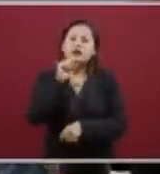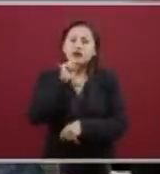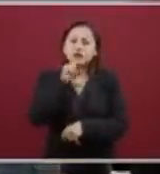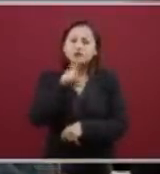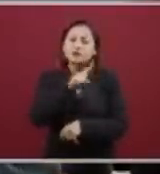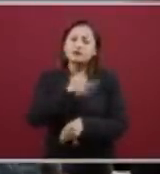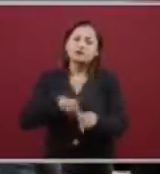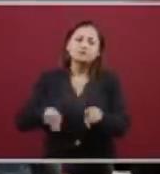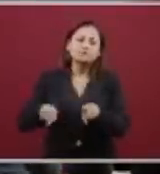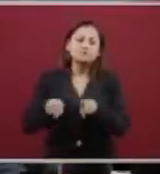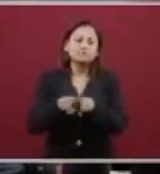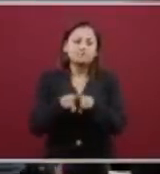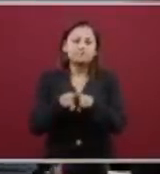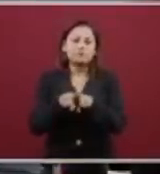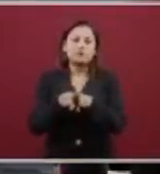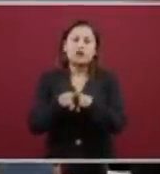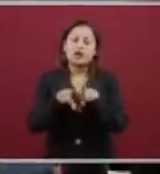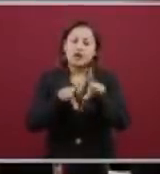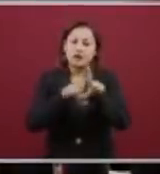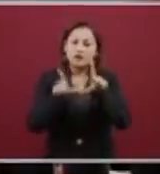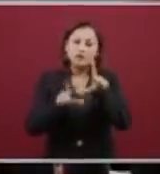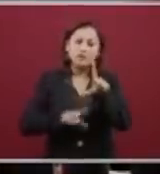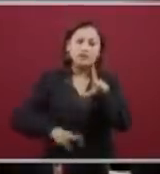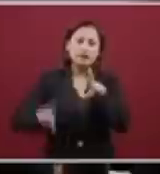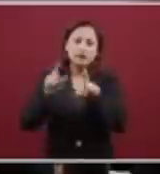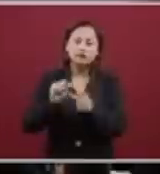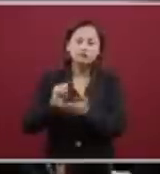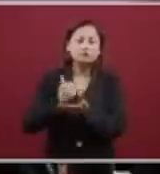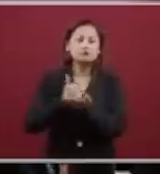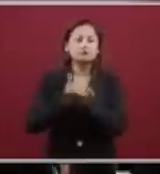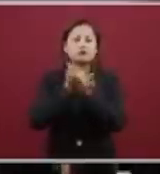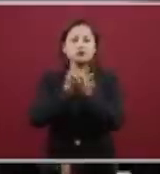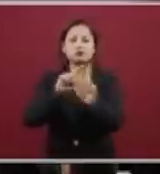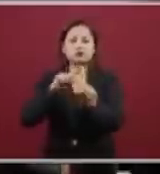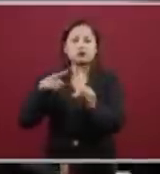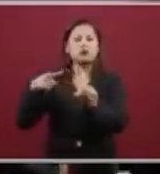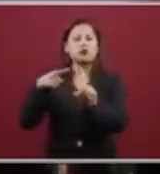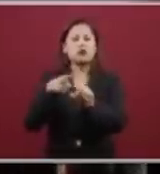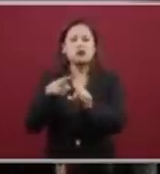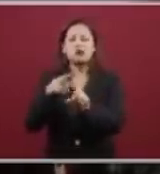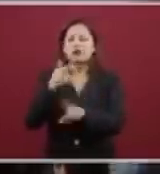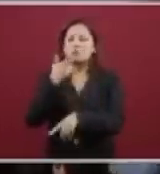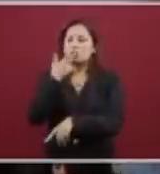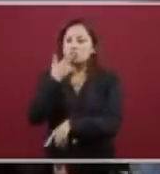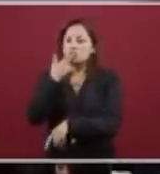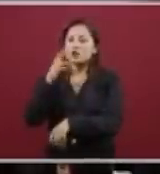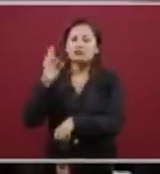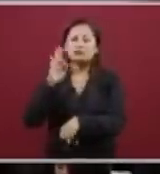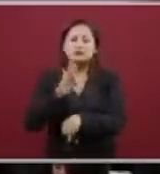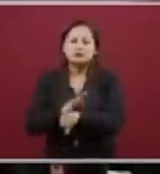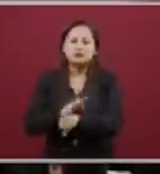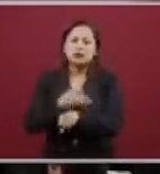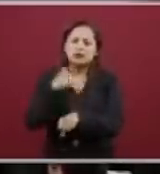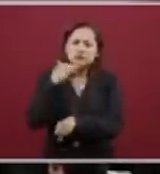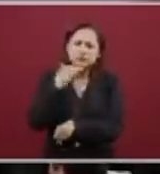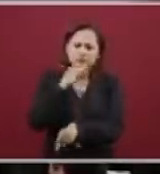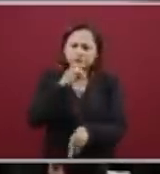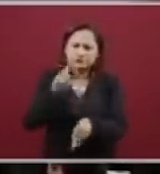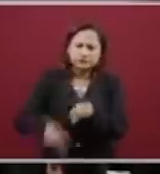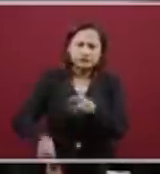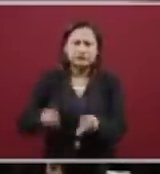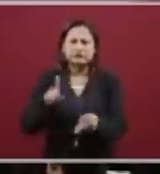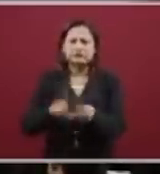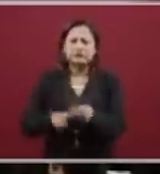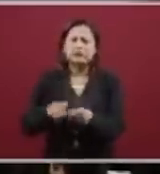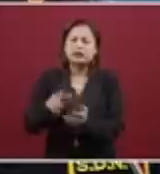país de transitar hacia el consumo de energías más limpias reduciendo emisiones generación de desechos economizando el